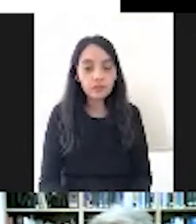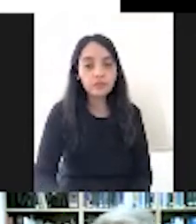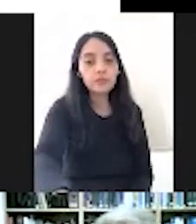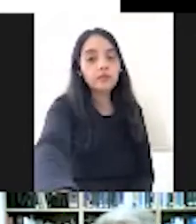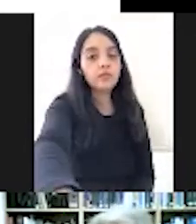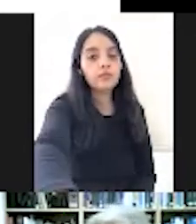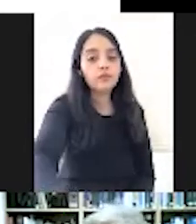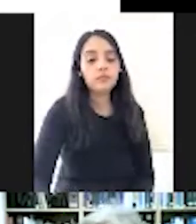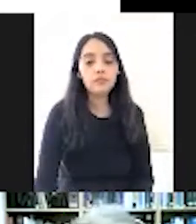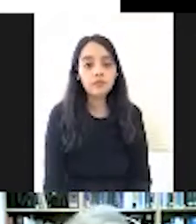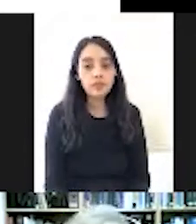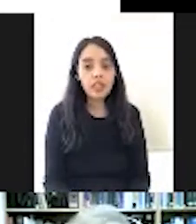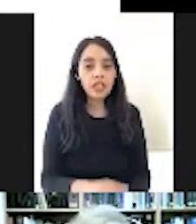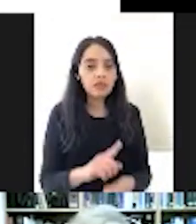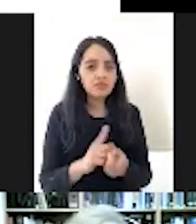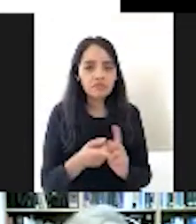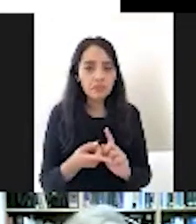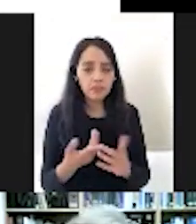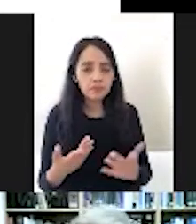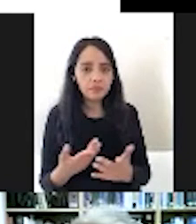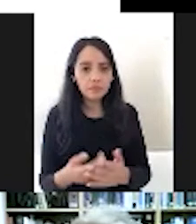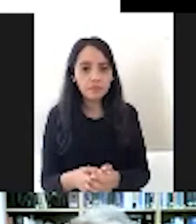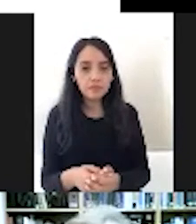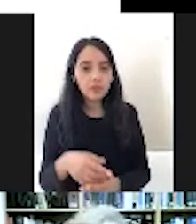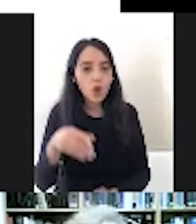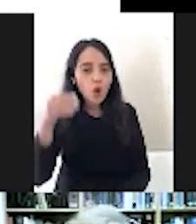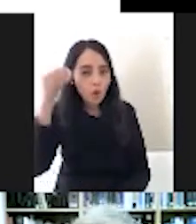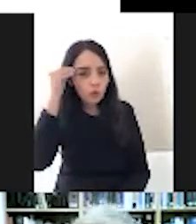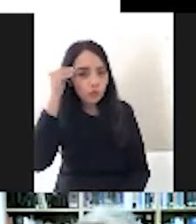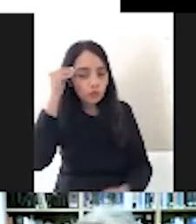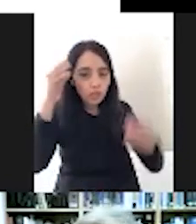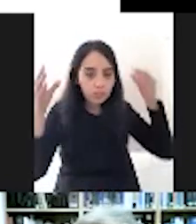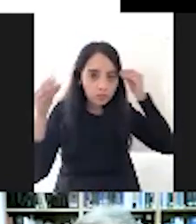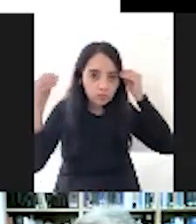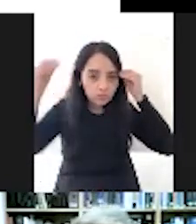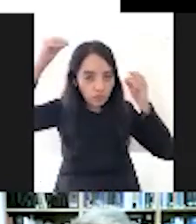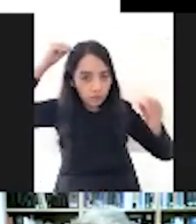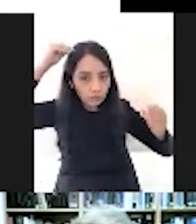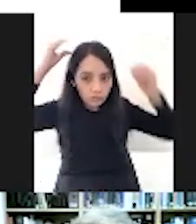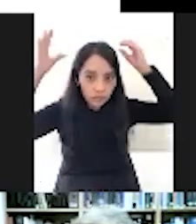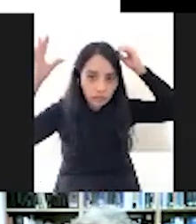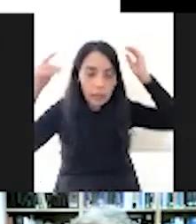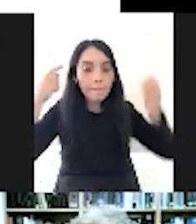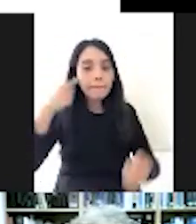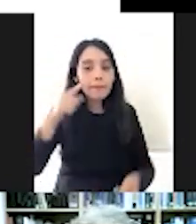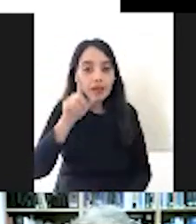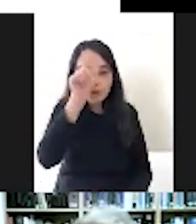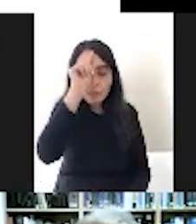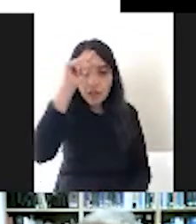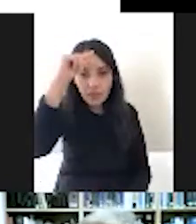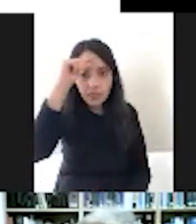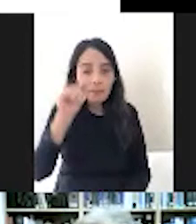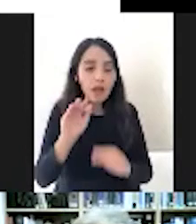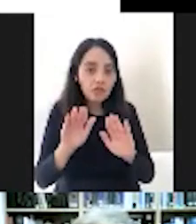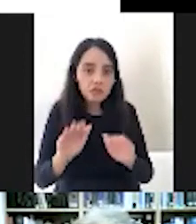Y lo que ha ido cambiando es qué neurona miramos y qué estímulo ponemos, pero el paradigma principal ha sido siempre el mismo.